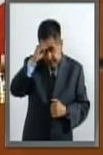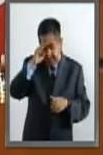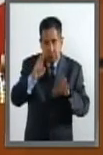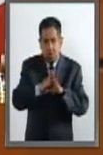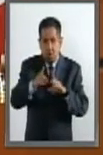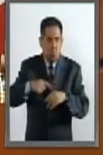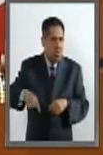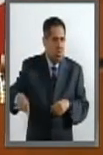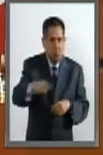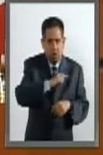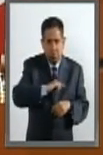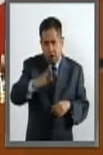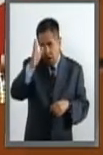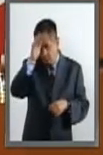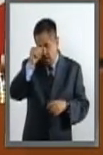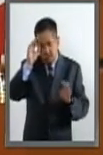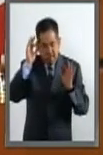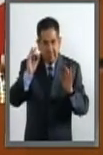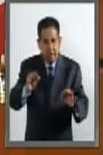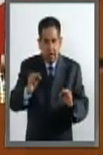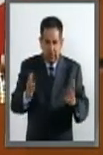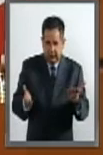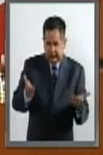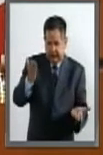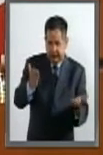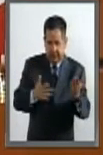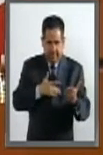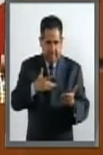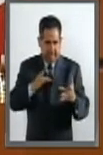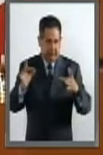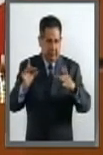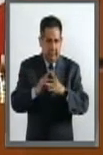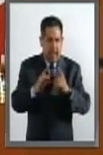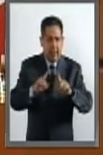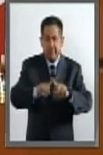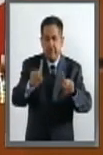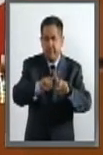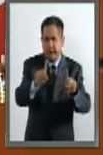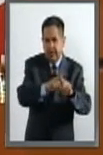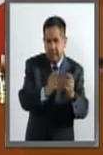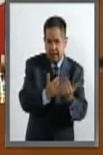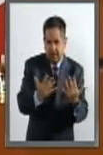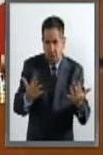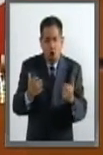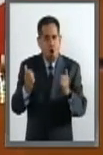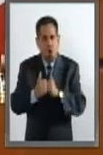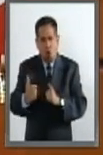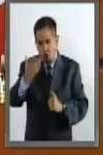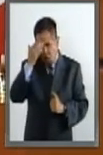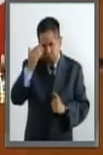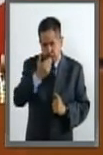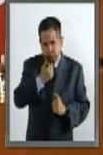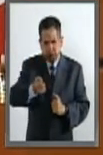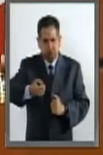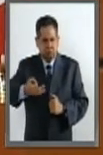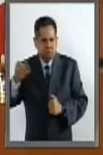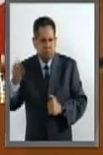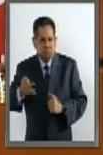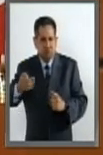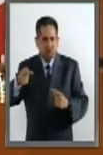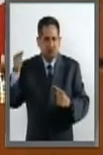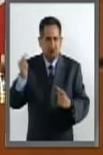acuerdo y un adecuado balance entre pluralidad y eficacia, entre